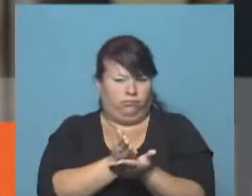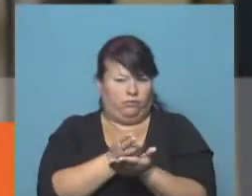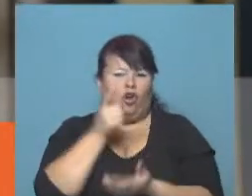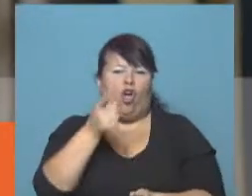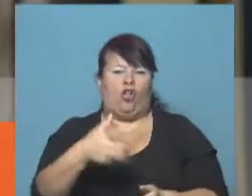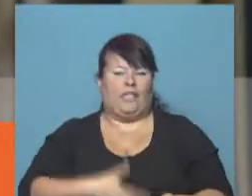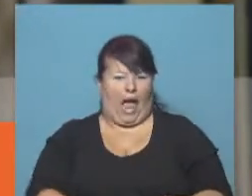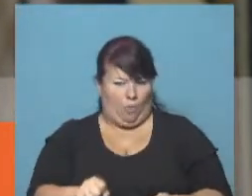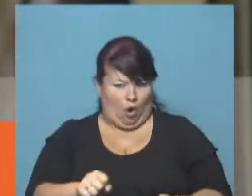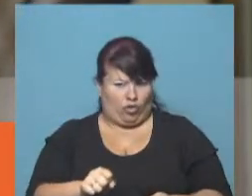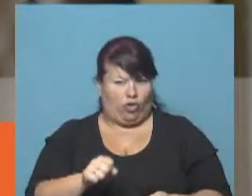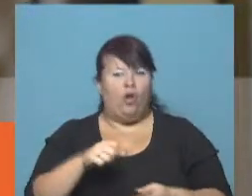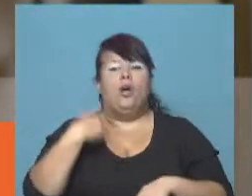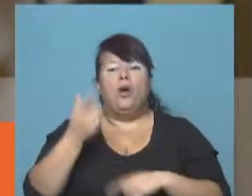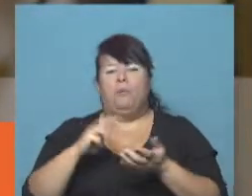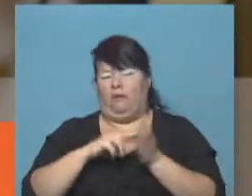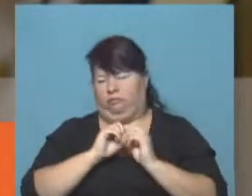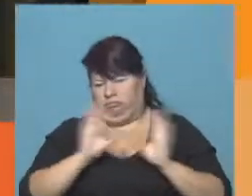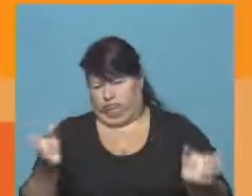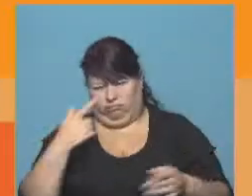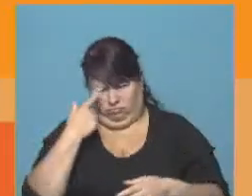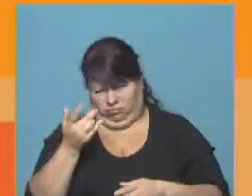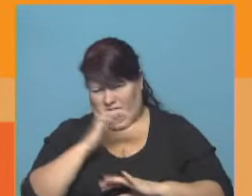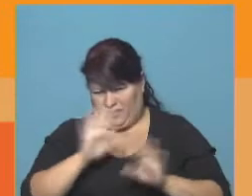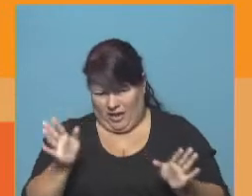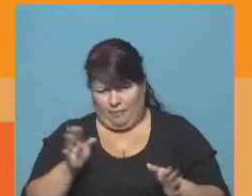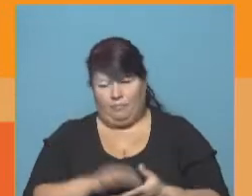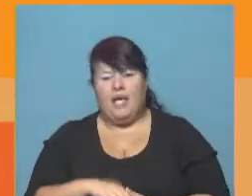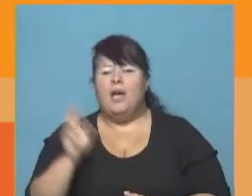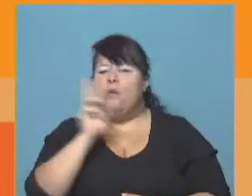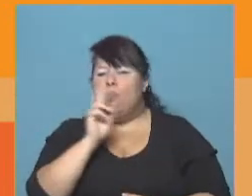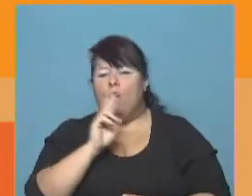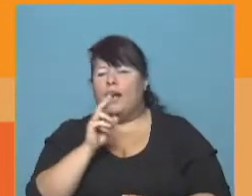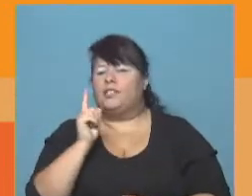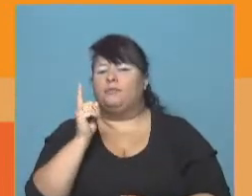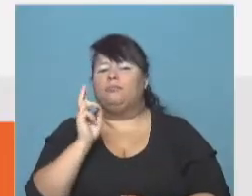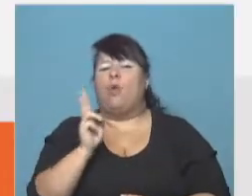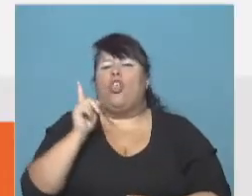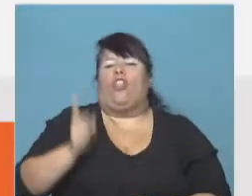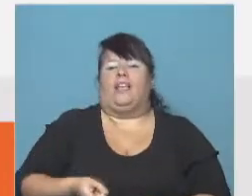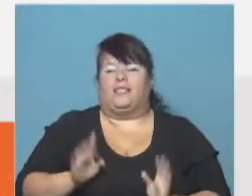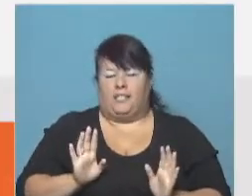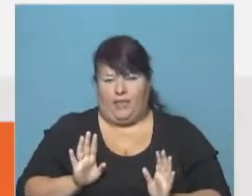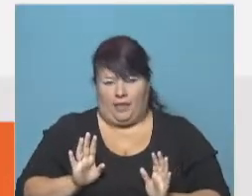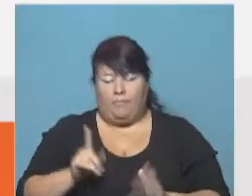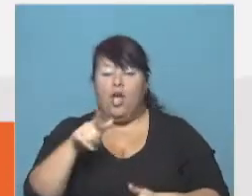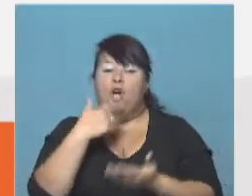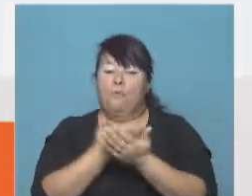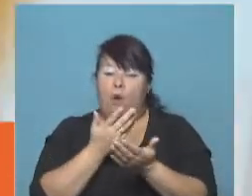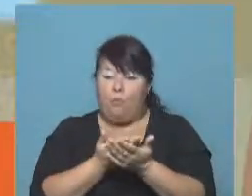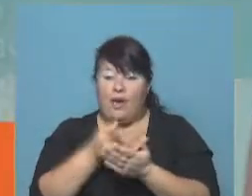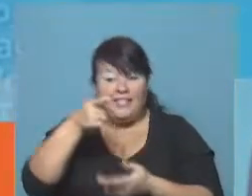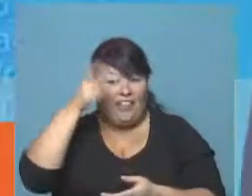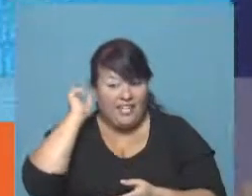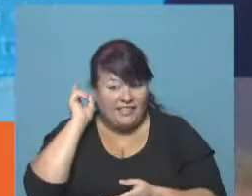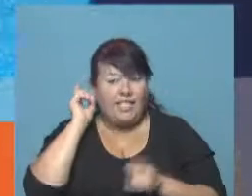totalmente el aborto, con consecuencias nefastas que ya hemos visto. Las mujeres no tienen derecho a decidir. La propuesta impulsada en